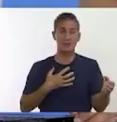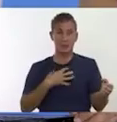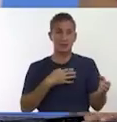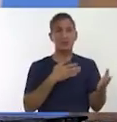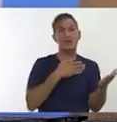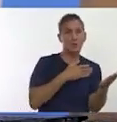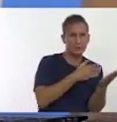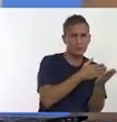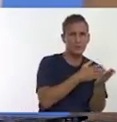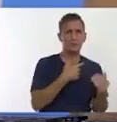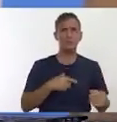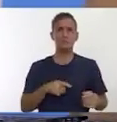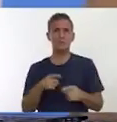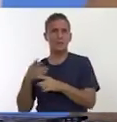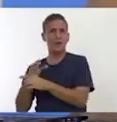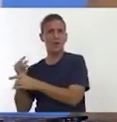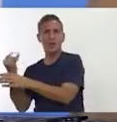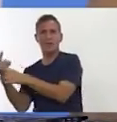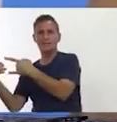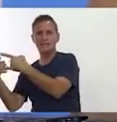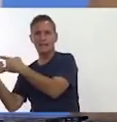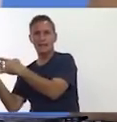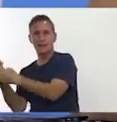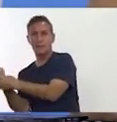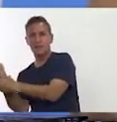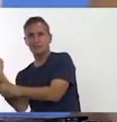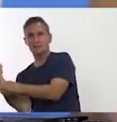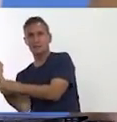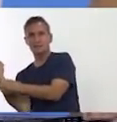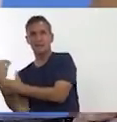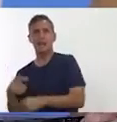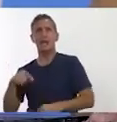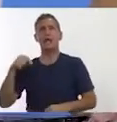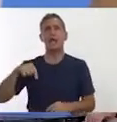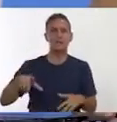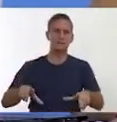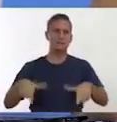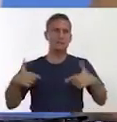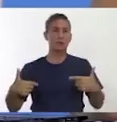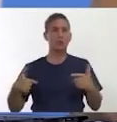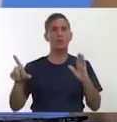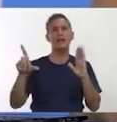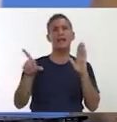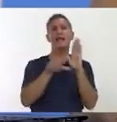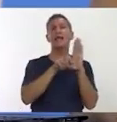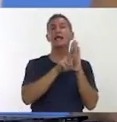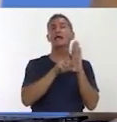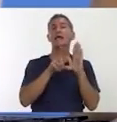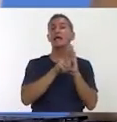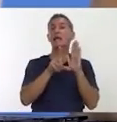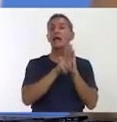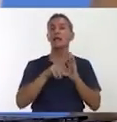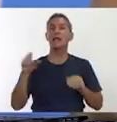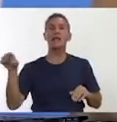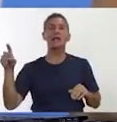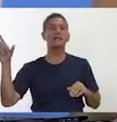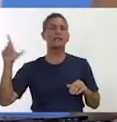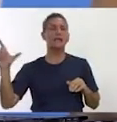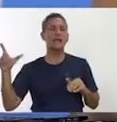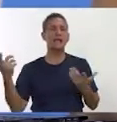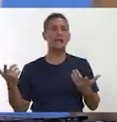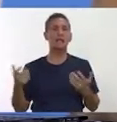un sentido, si el imán sale tiene otro sentido. Y aquí es donde se cumple la ley de Lenz, que dice que el